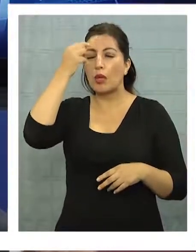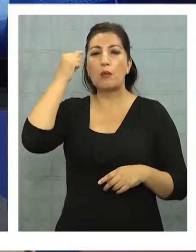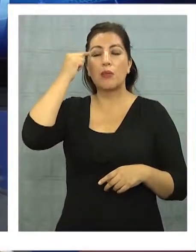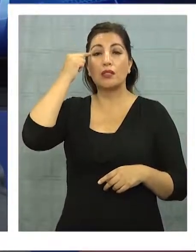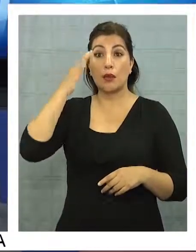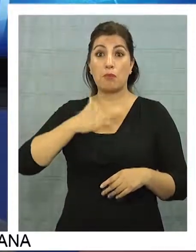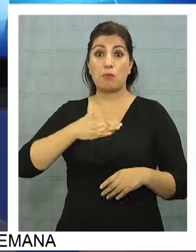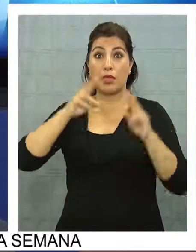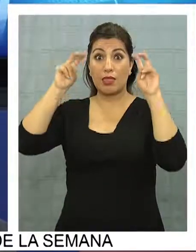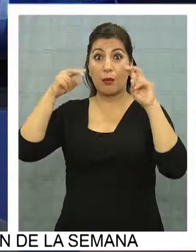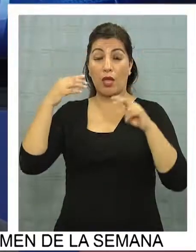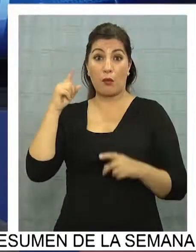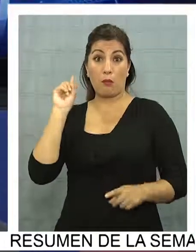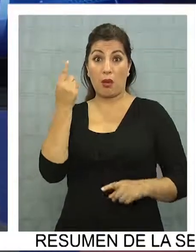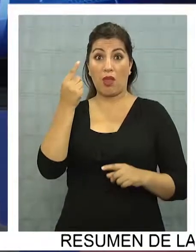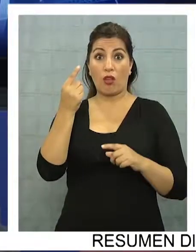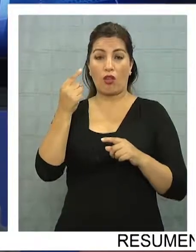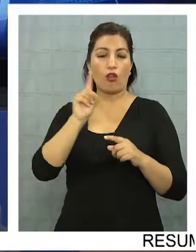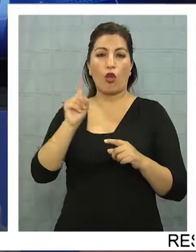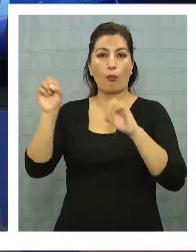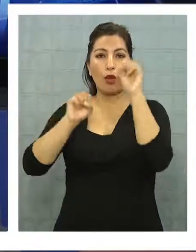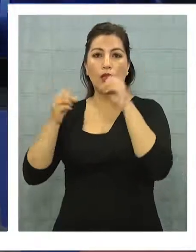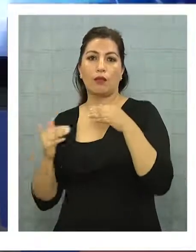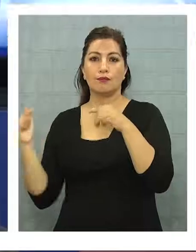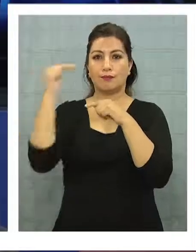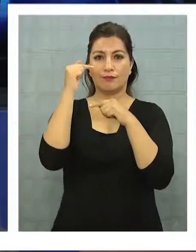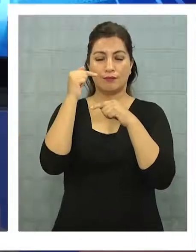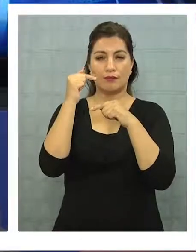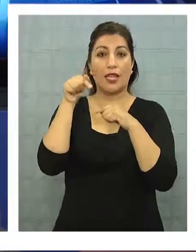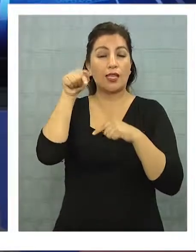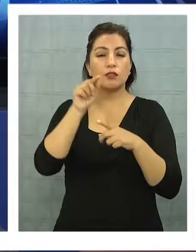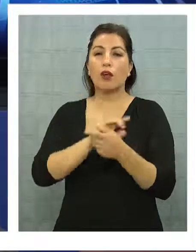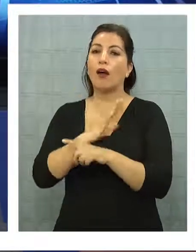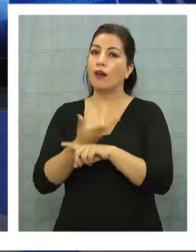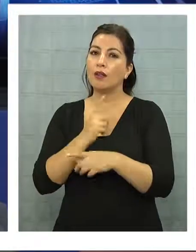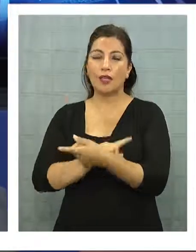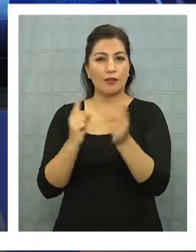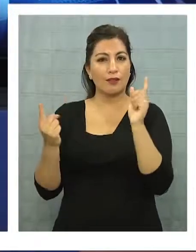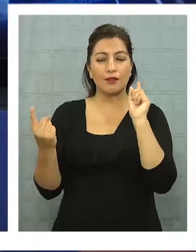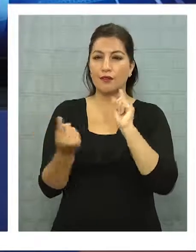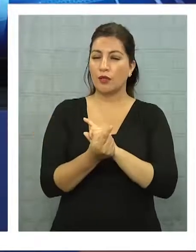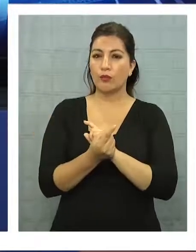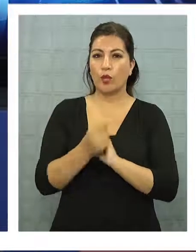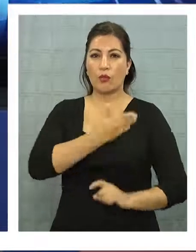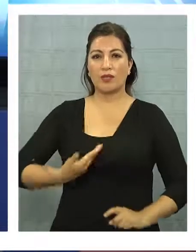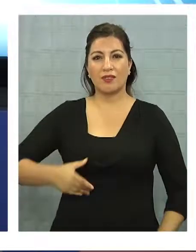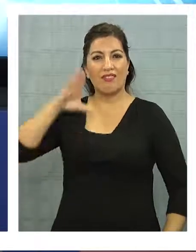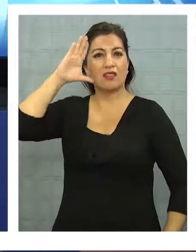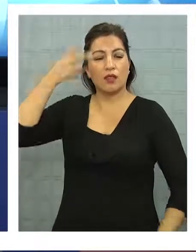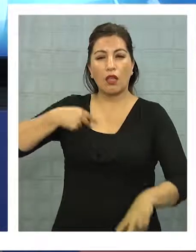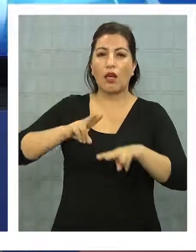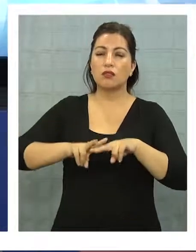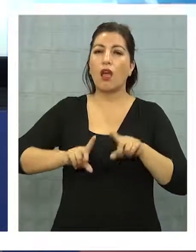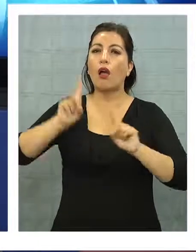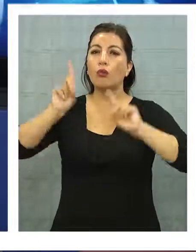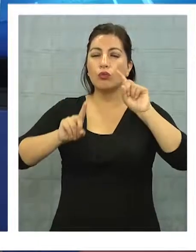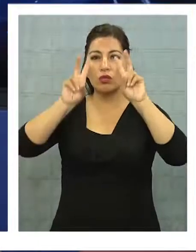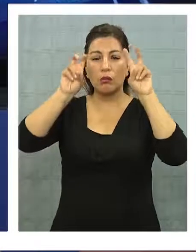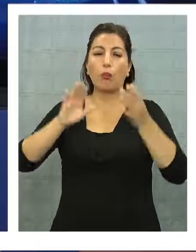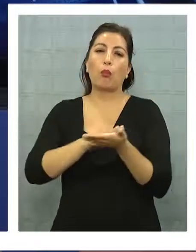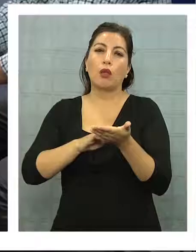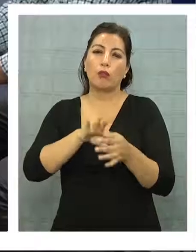asuntos que no son los de ellos. Entonces creo que a pesar de las reformas que ha iniciado la Presidenta, hay algunos asuntos como por ejemplo el tema